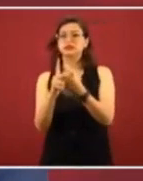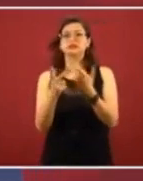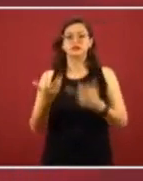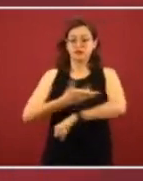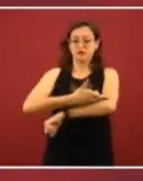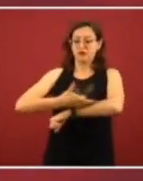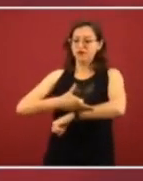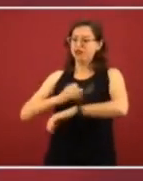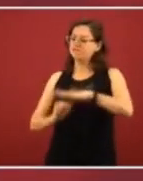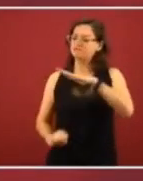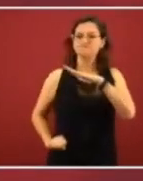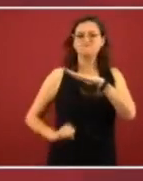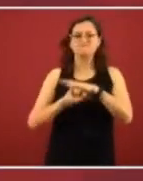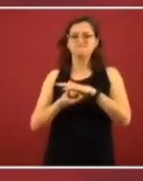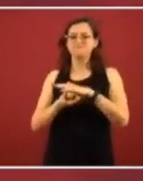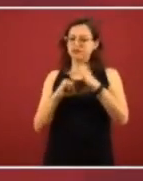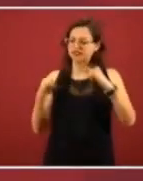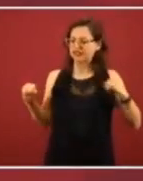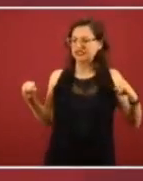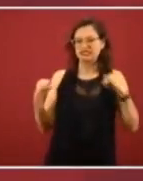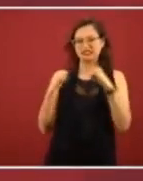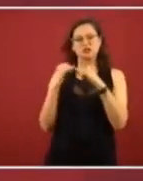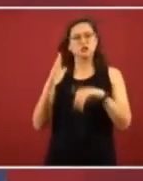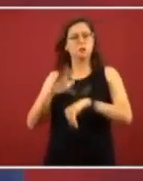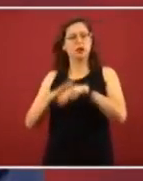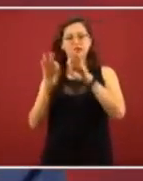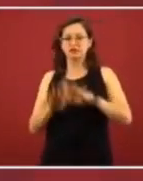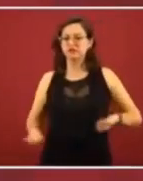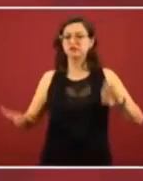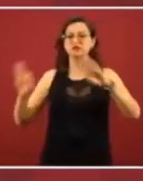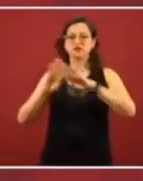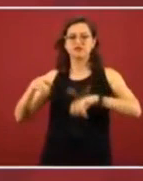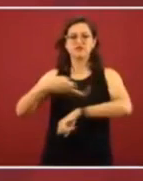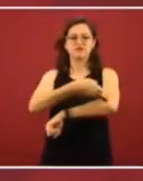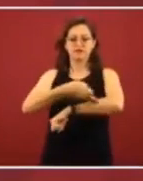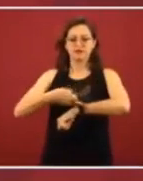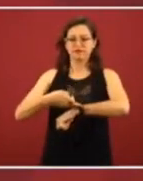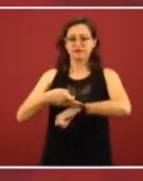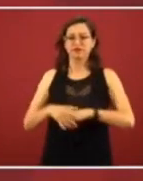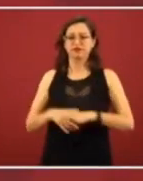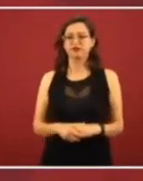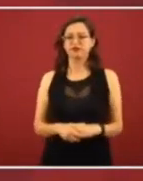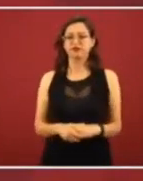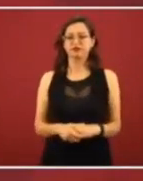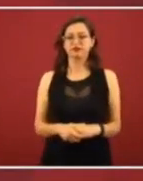la institución de seguridad social más importante, que estamos